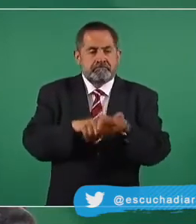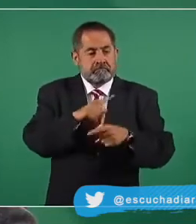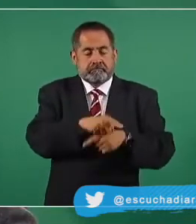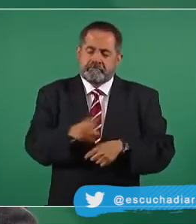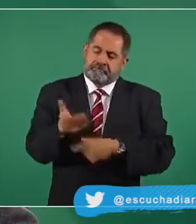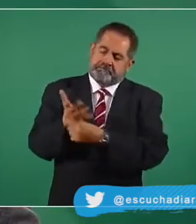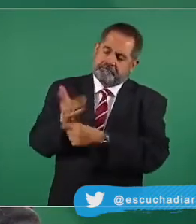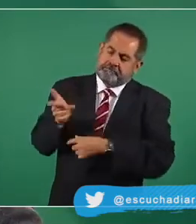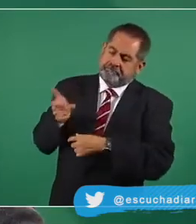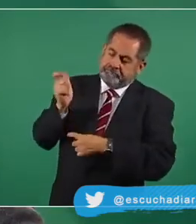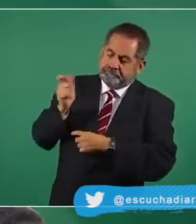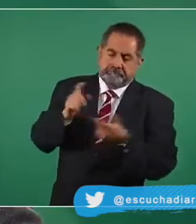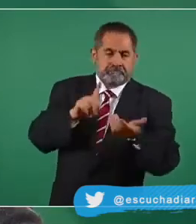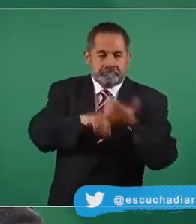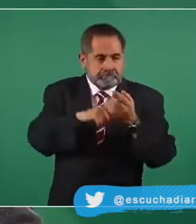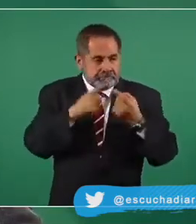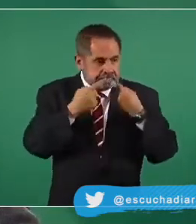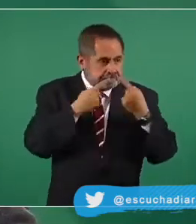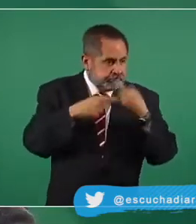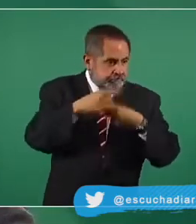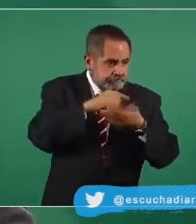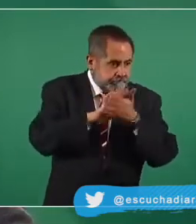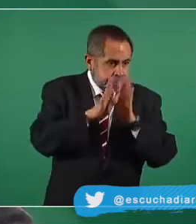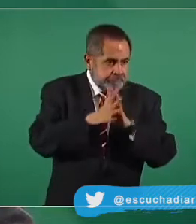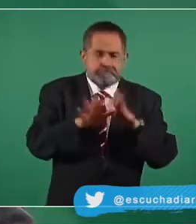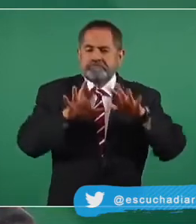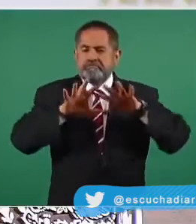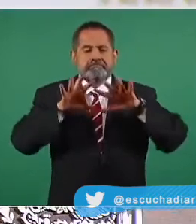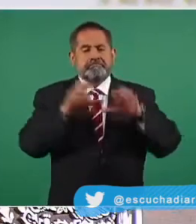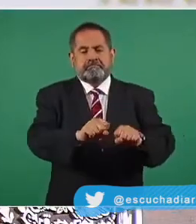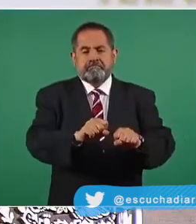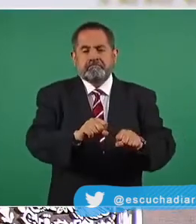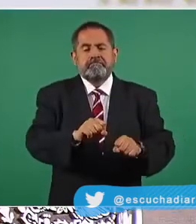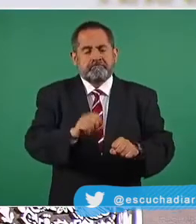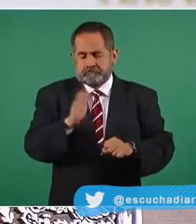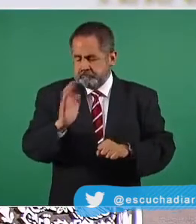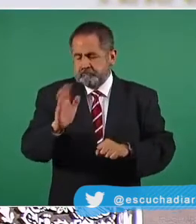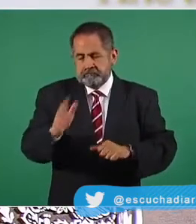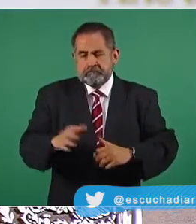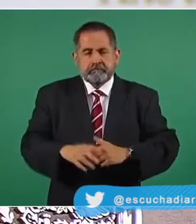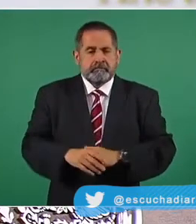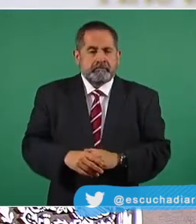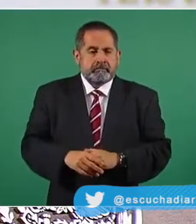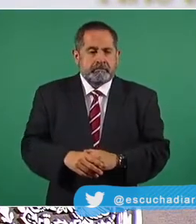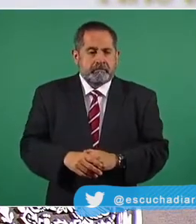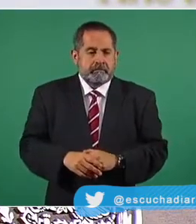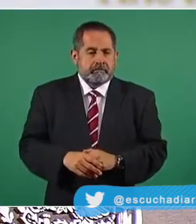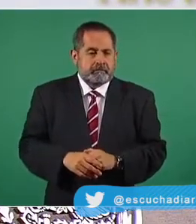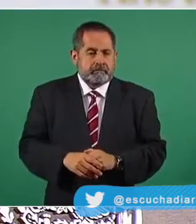disparó y a quienes lo acompañaron. O sea,